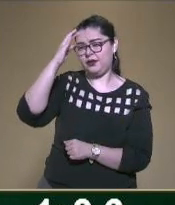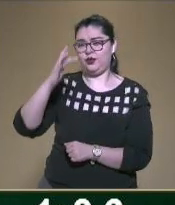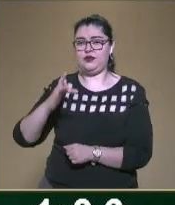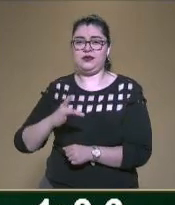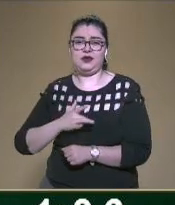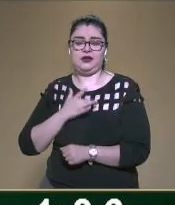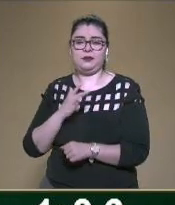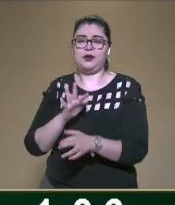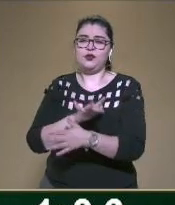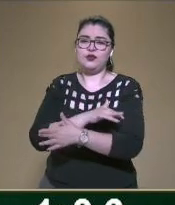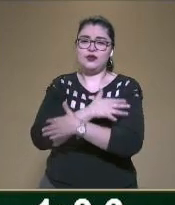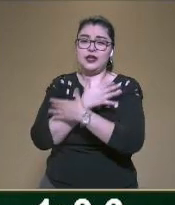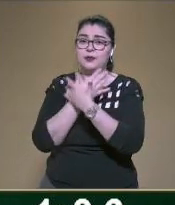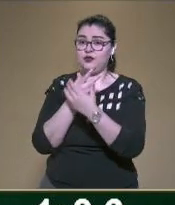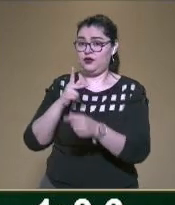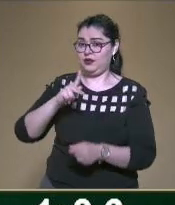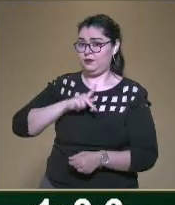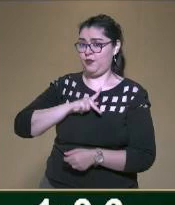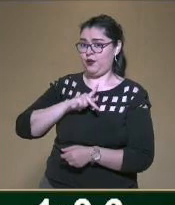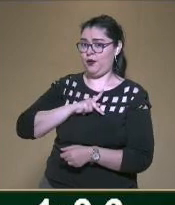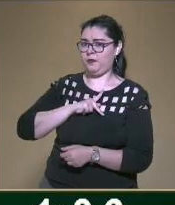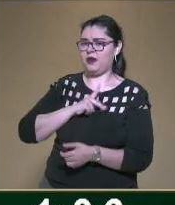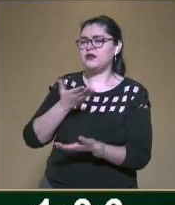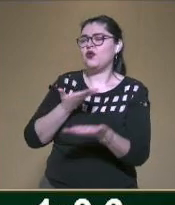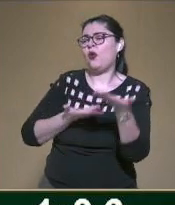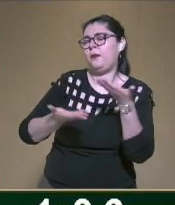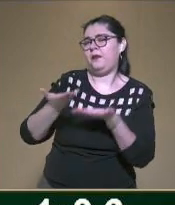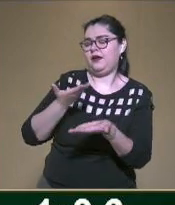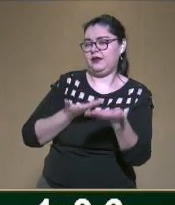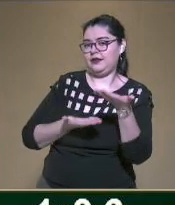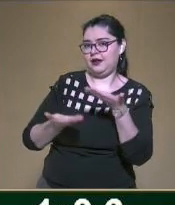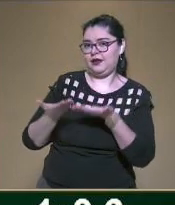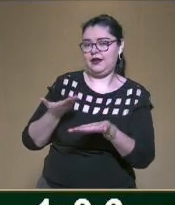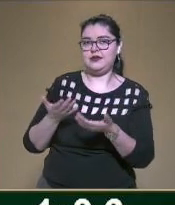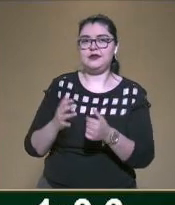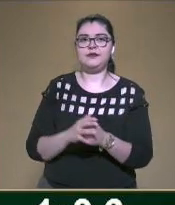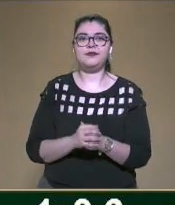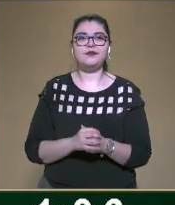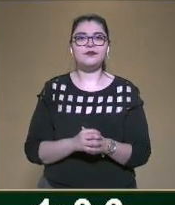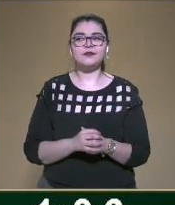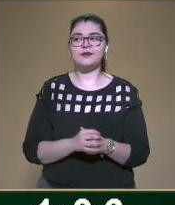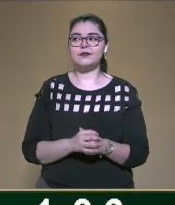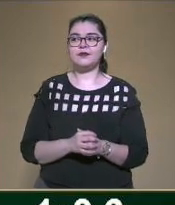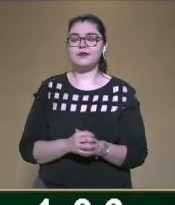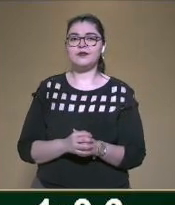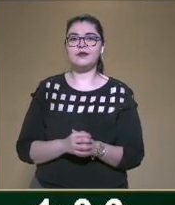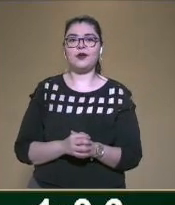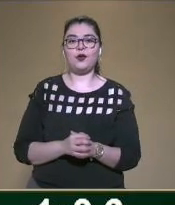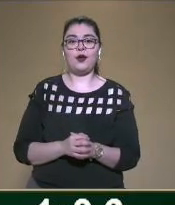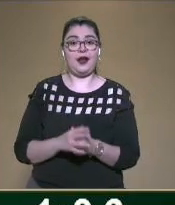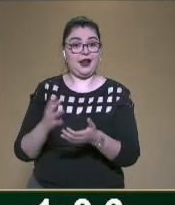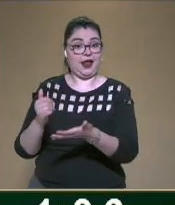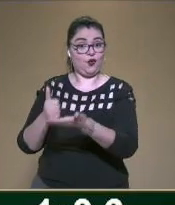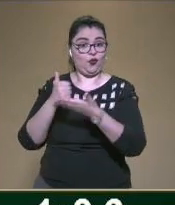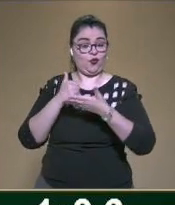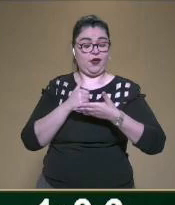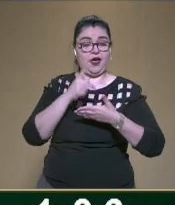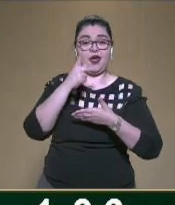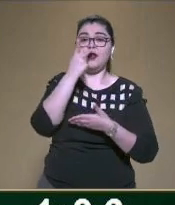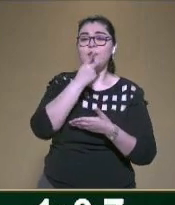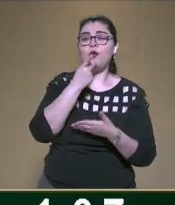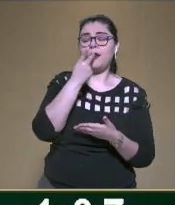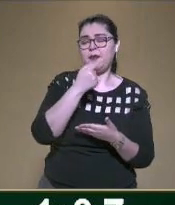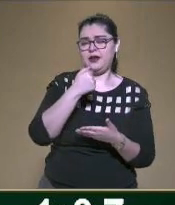y emociones personales. Exactamente, maestro. Eso es muy importante. Con la ayuda de los poemas, yo